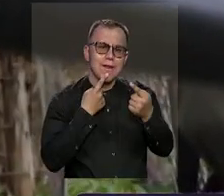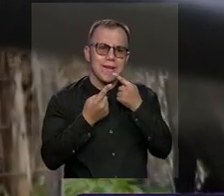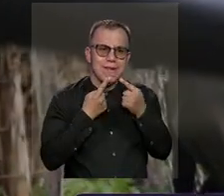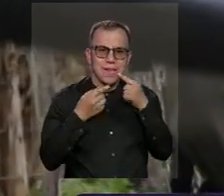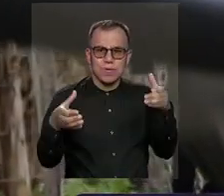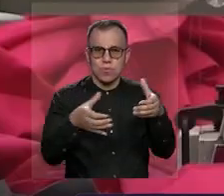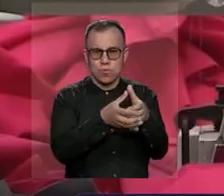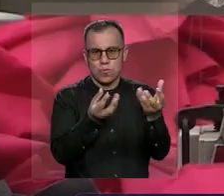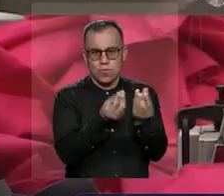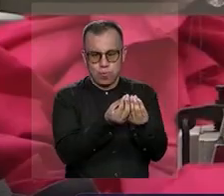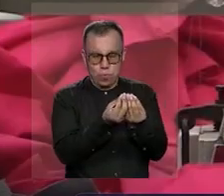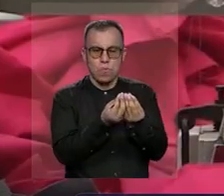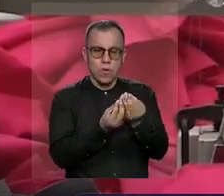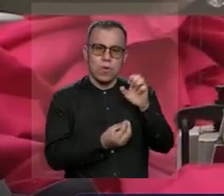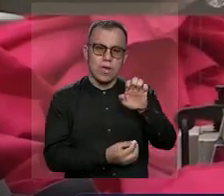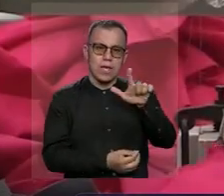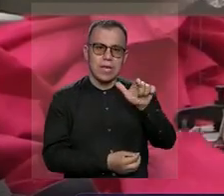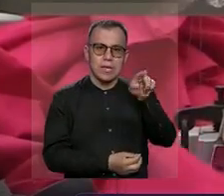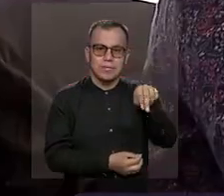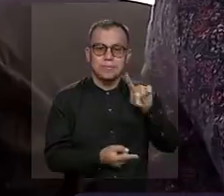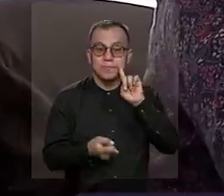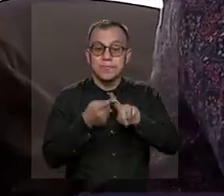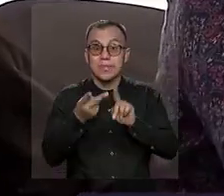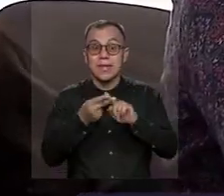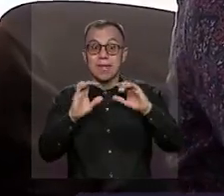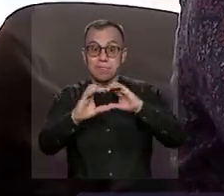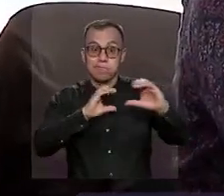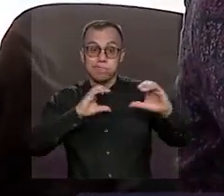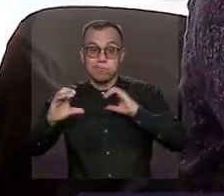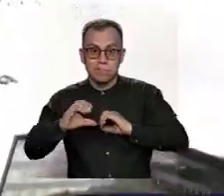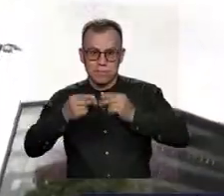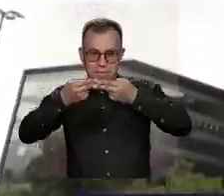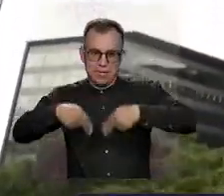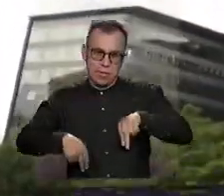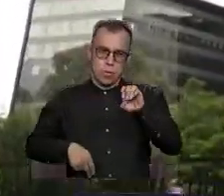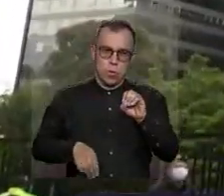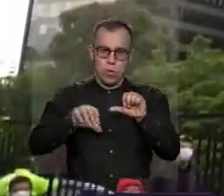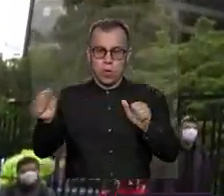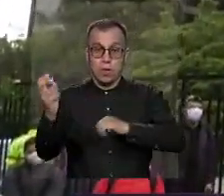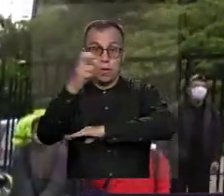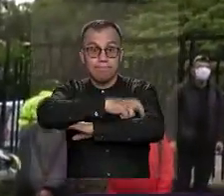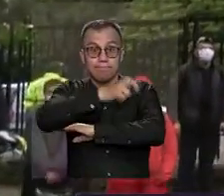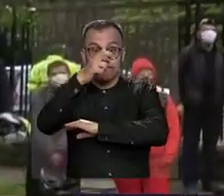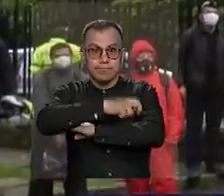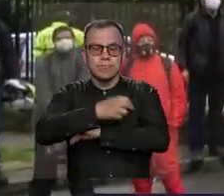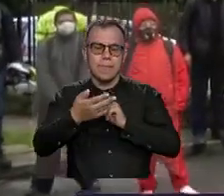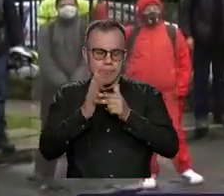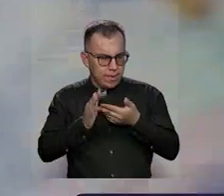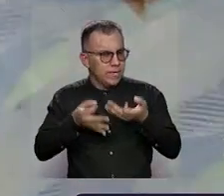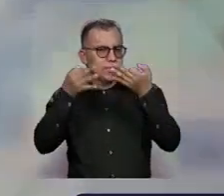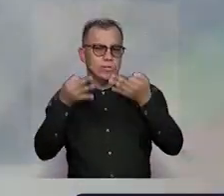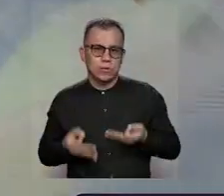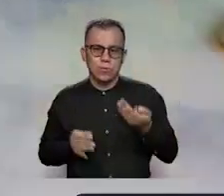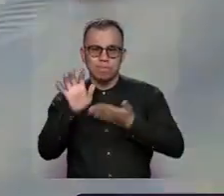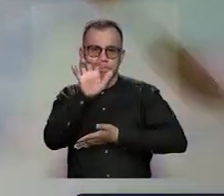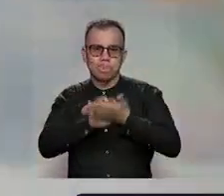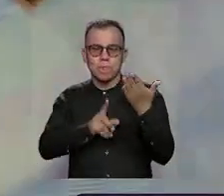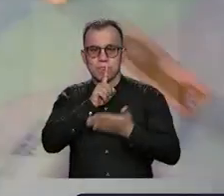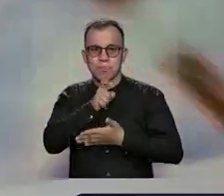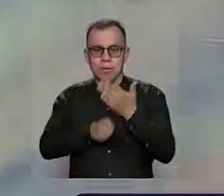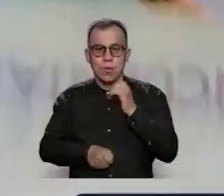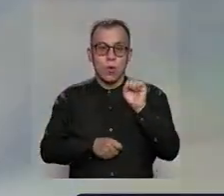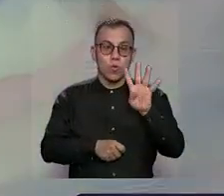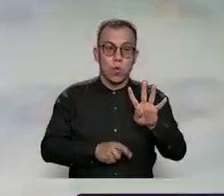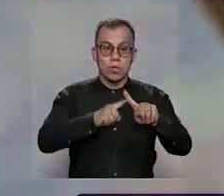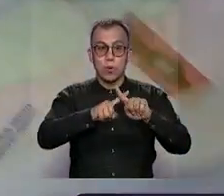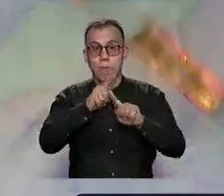el ELN, la eliminación de la brecha salarial entre hombres y mujeres, que Ecopetrol fuera una empresa estatal y la eliminación del impuesto